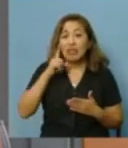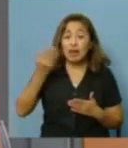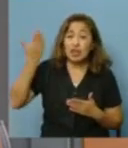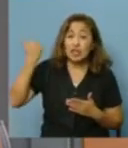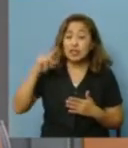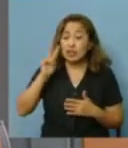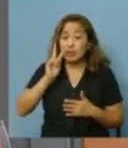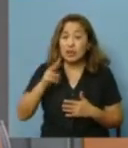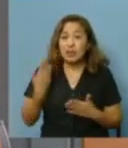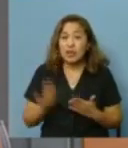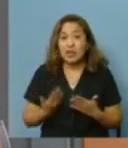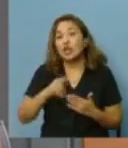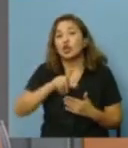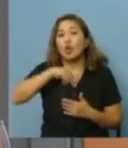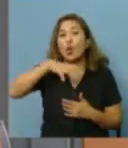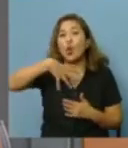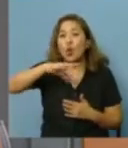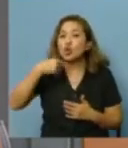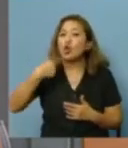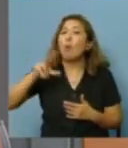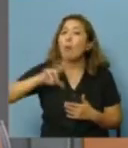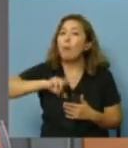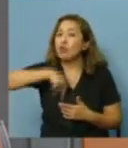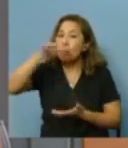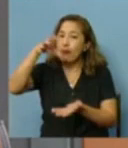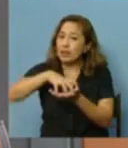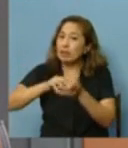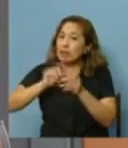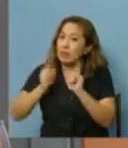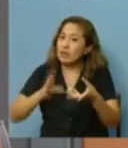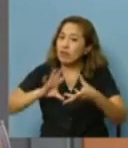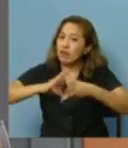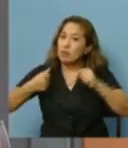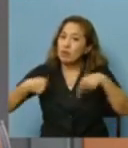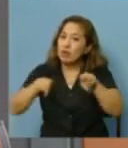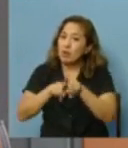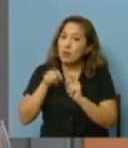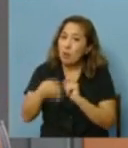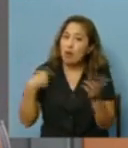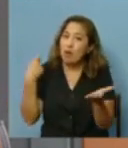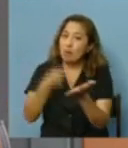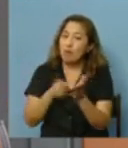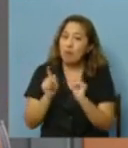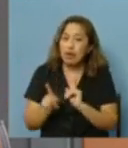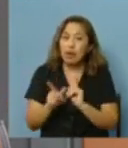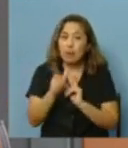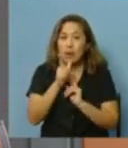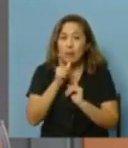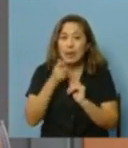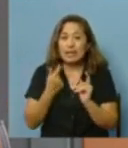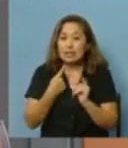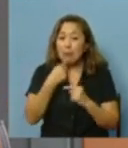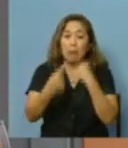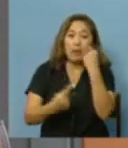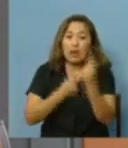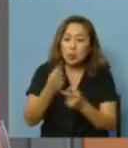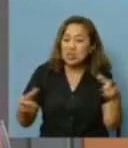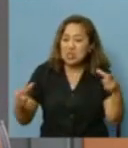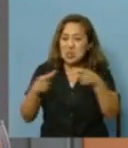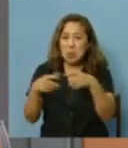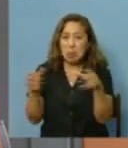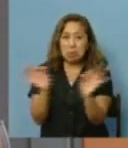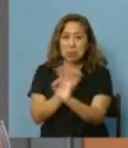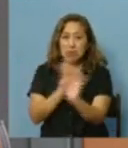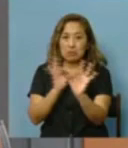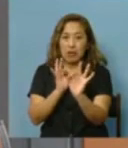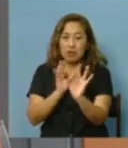también hemos visto que más sal y en particular en lo hizo en la misma modalidad evidentemente sin consultar sin reunión